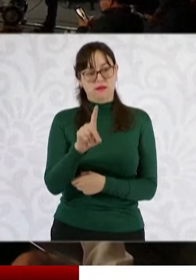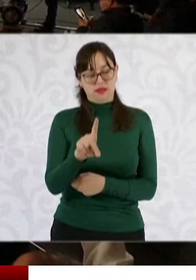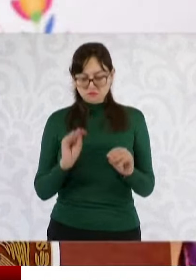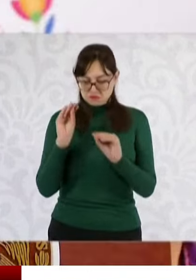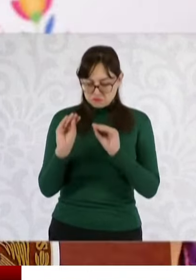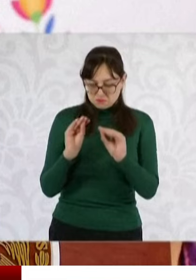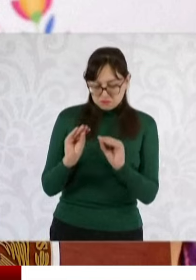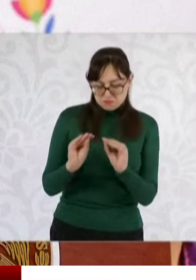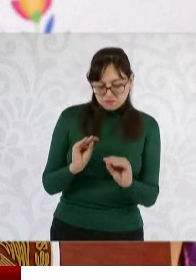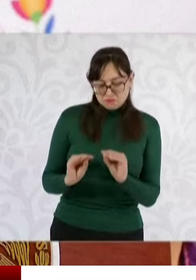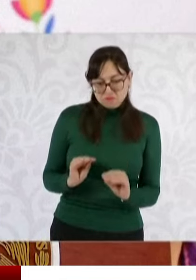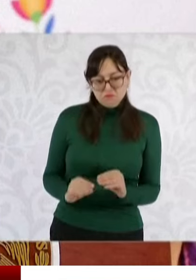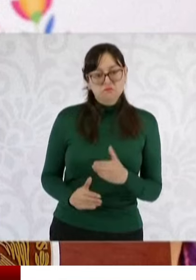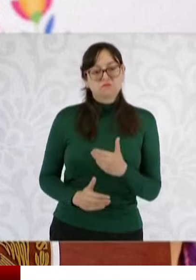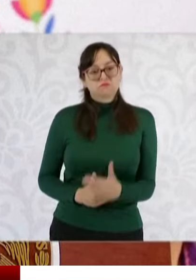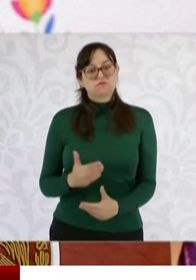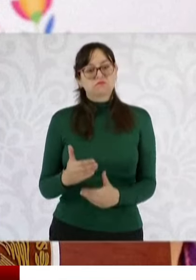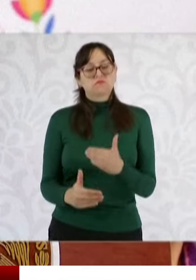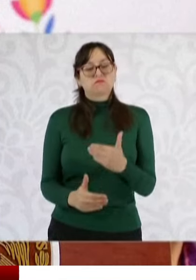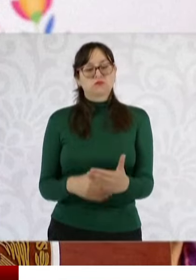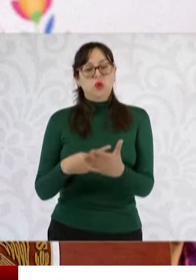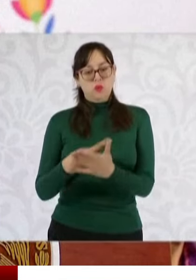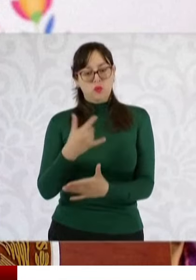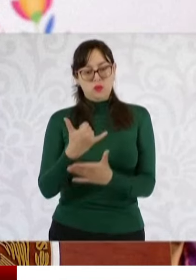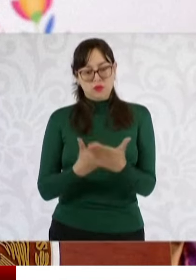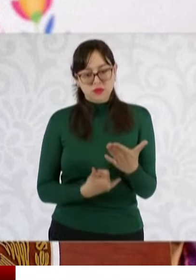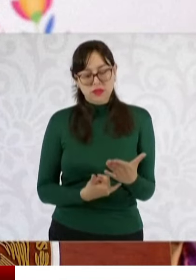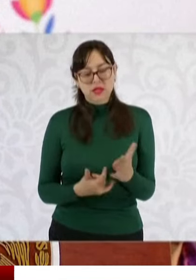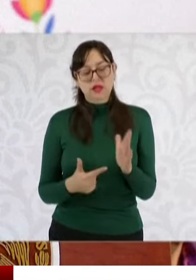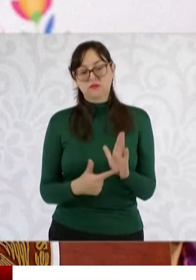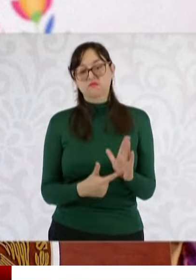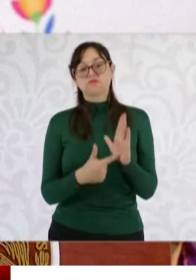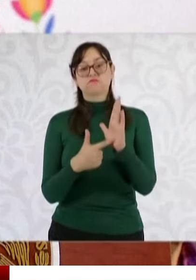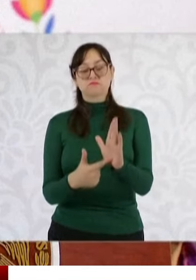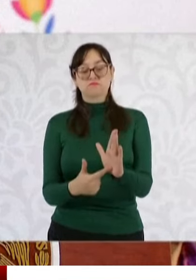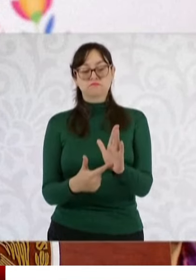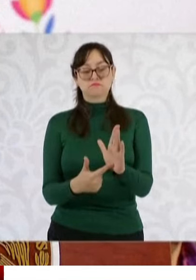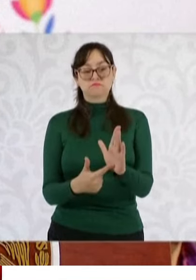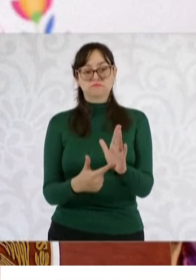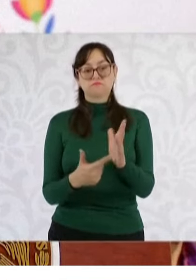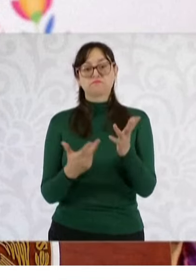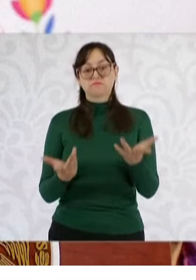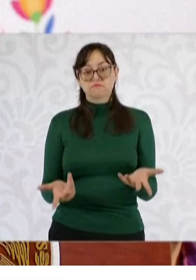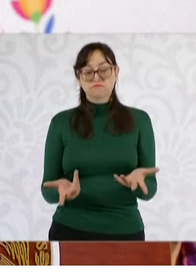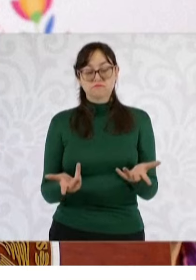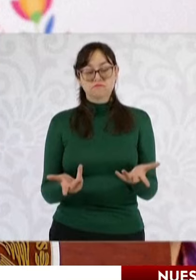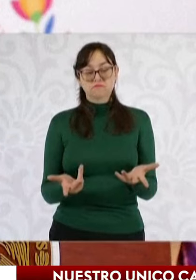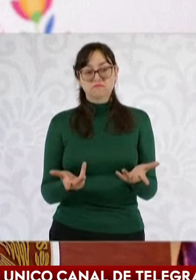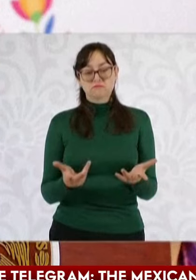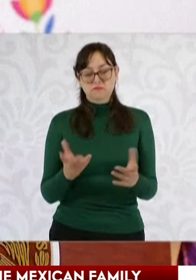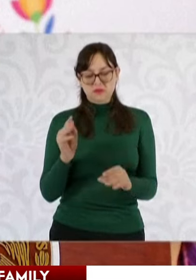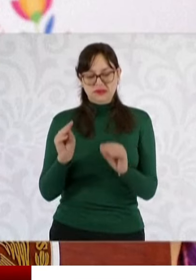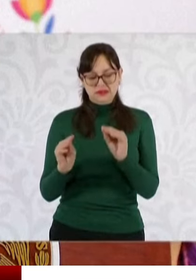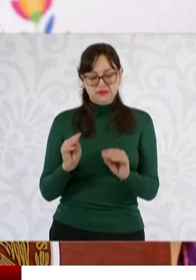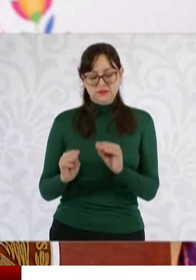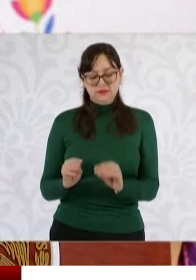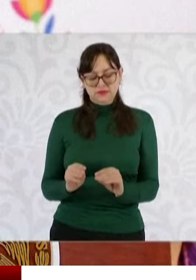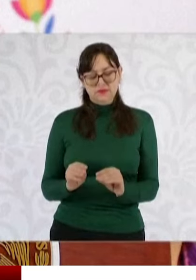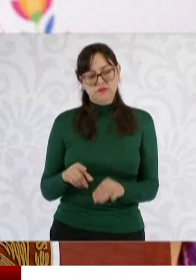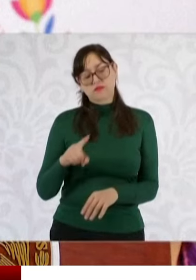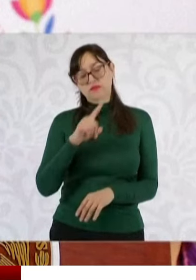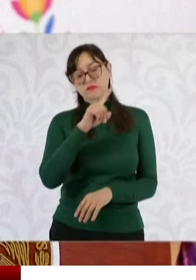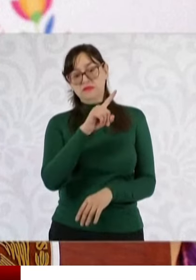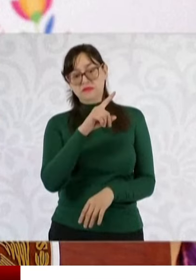palabras del magnate en un mensaje en la red X. Sheinbaum dijo que expuso ante el presidente electo estadounidense la